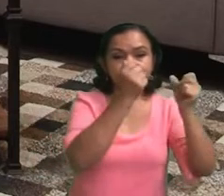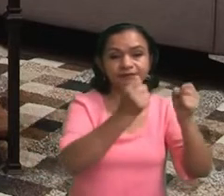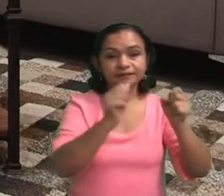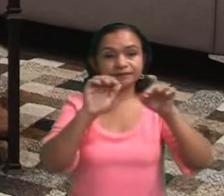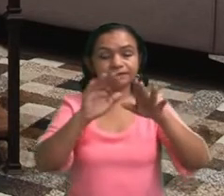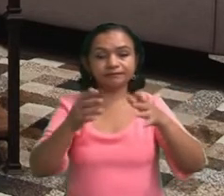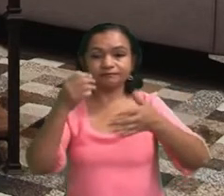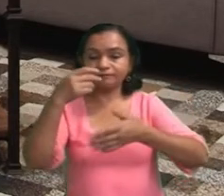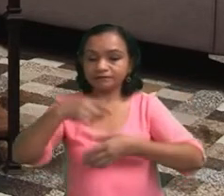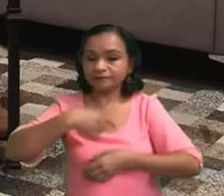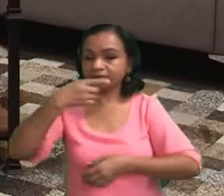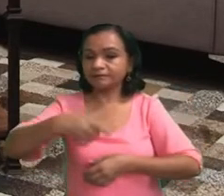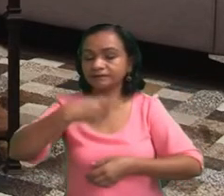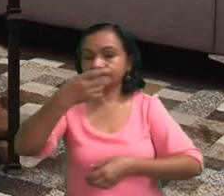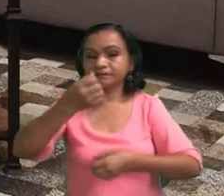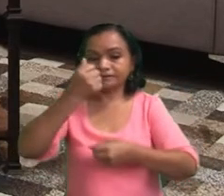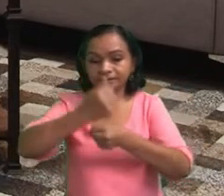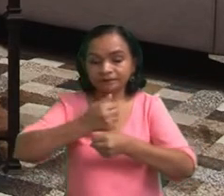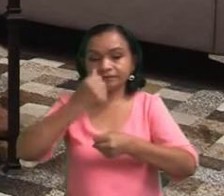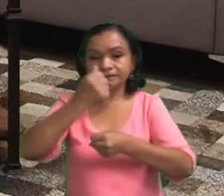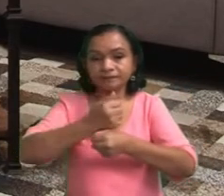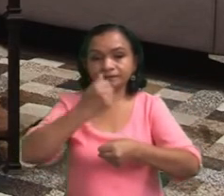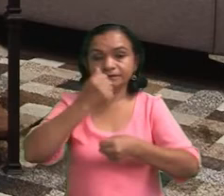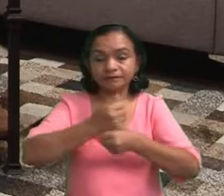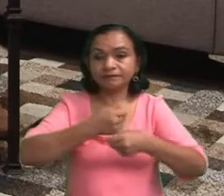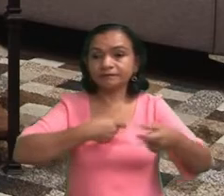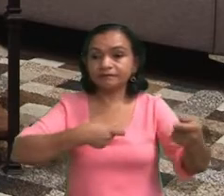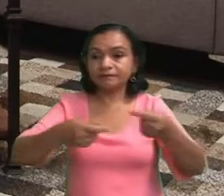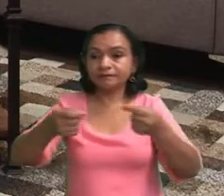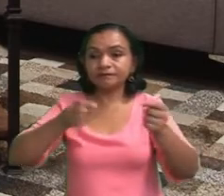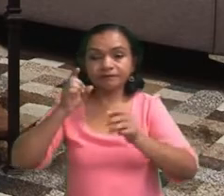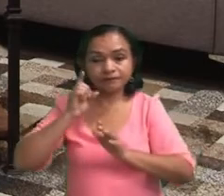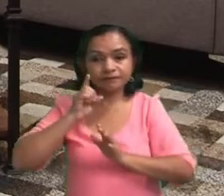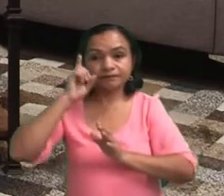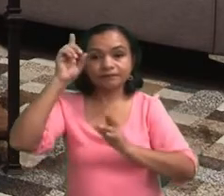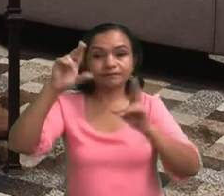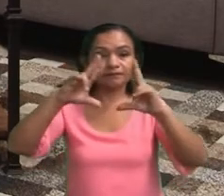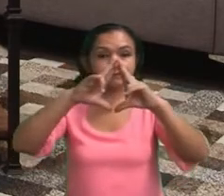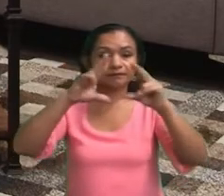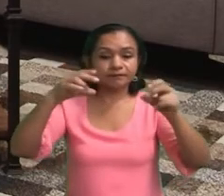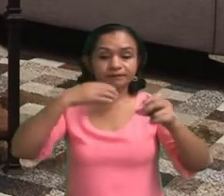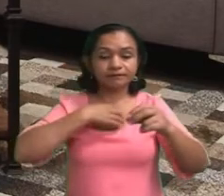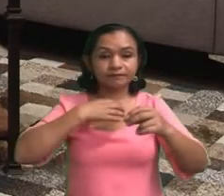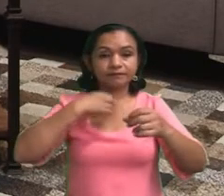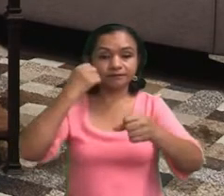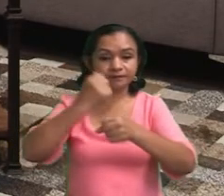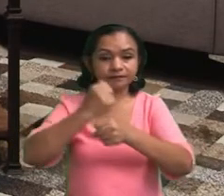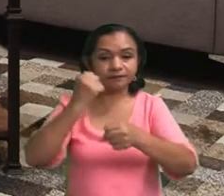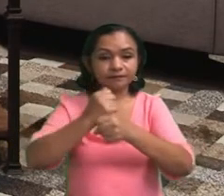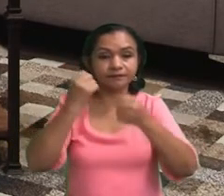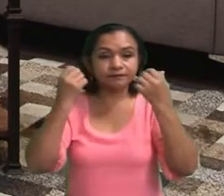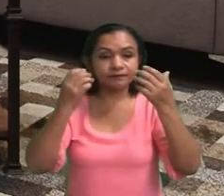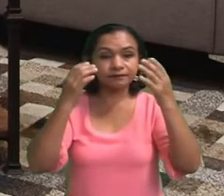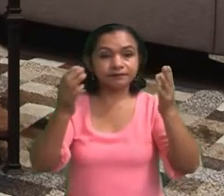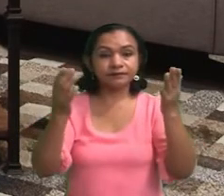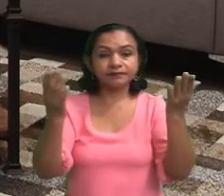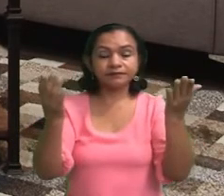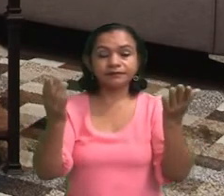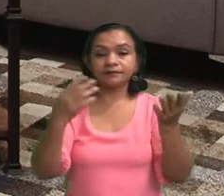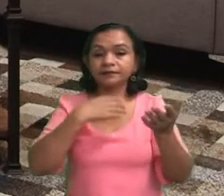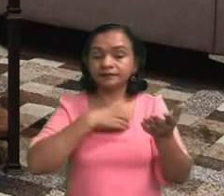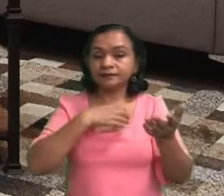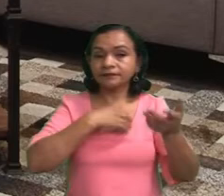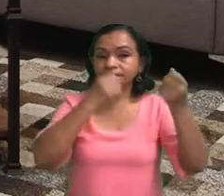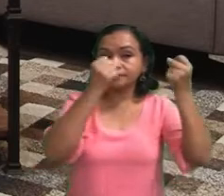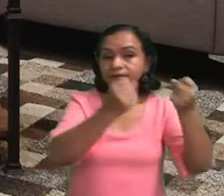diario luchan por sacar adelante este país también con su esfuerzo y con su trabajo, garantías y lo que implica para ellas y